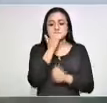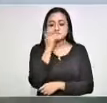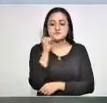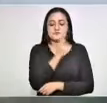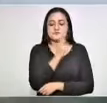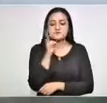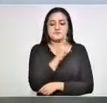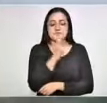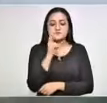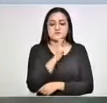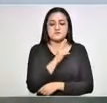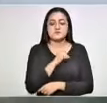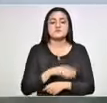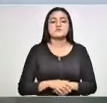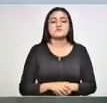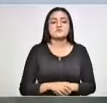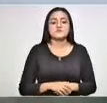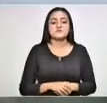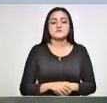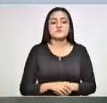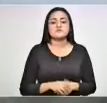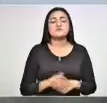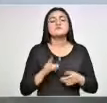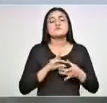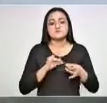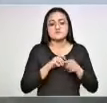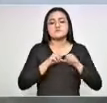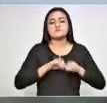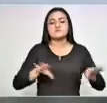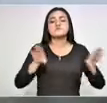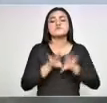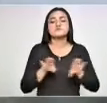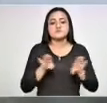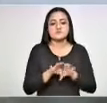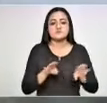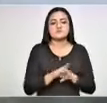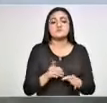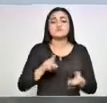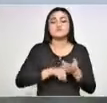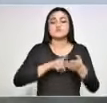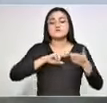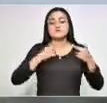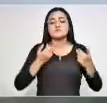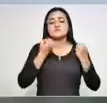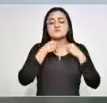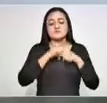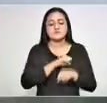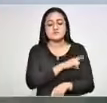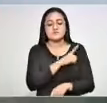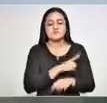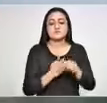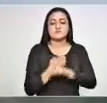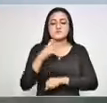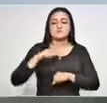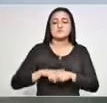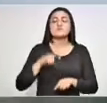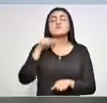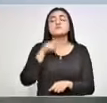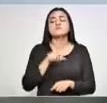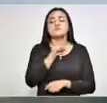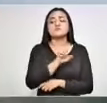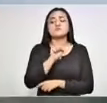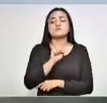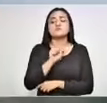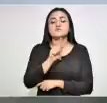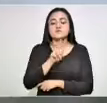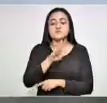ellos requieren de ventilación mecánica asistida. Están distribuidos de la siguiente manera: en la red hospitalaria, los servicios de salud,